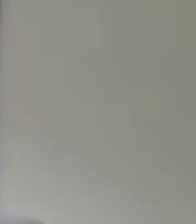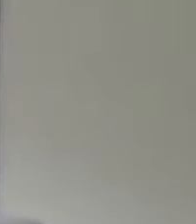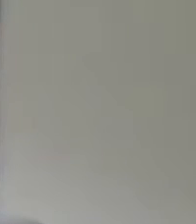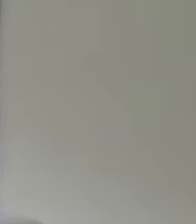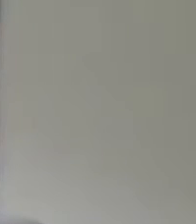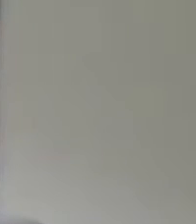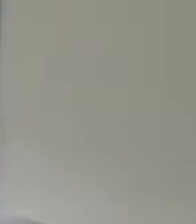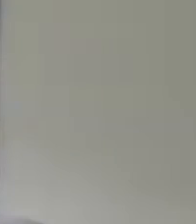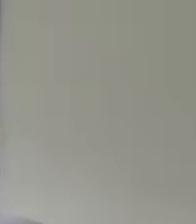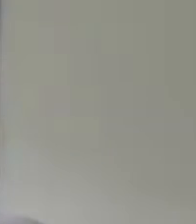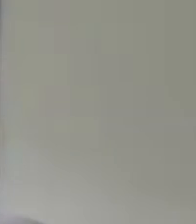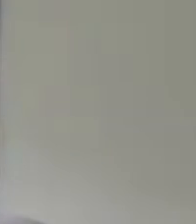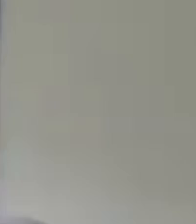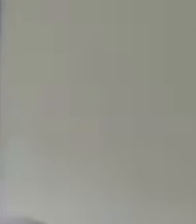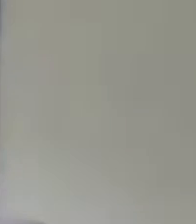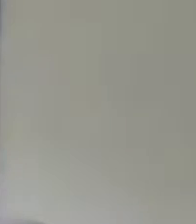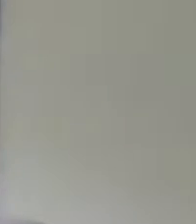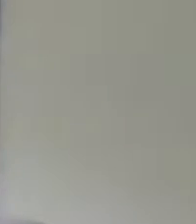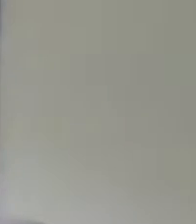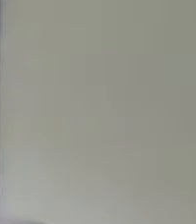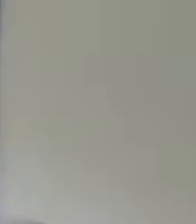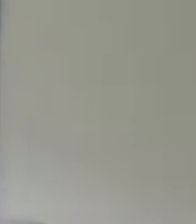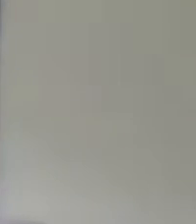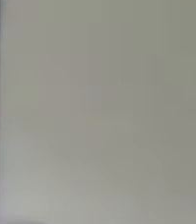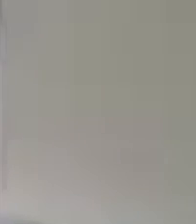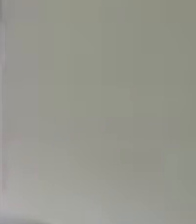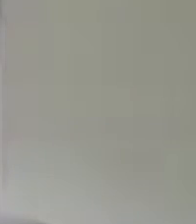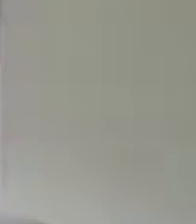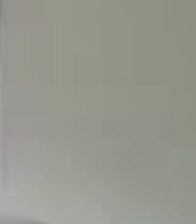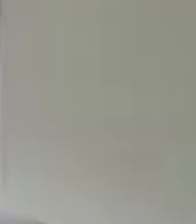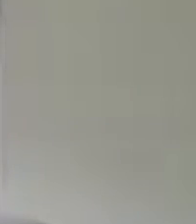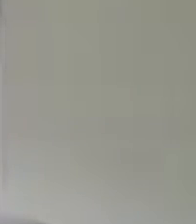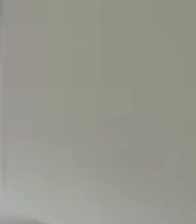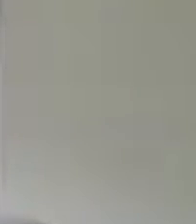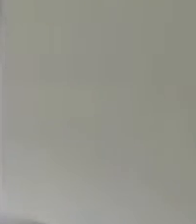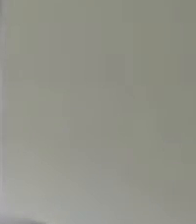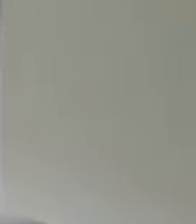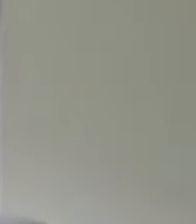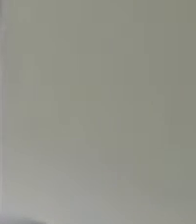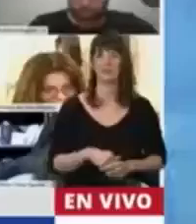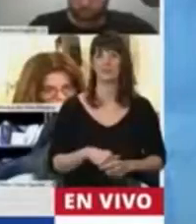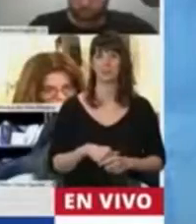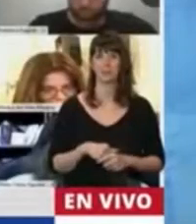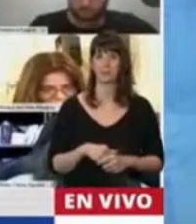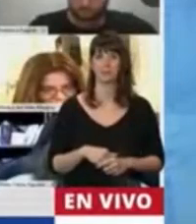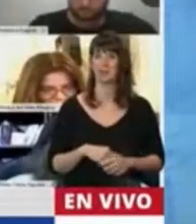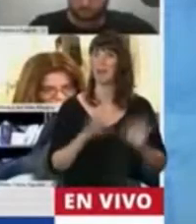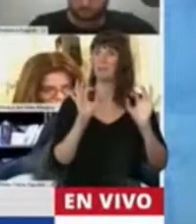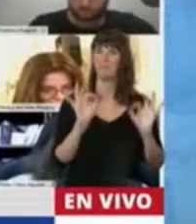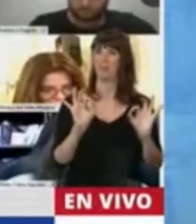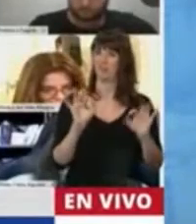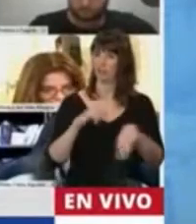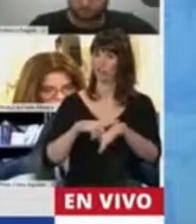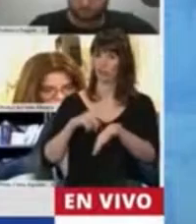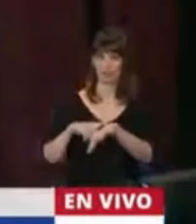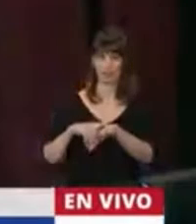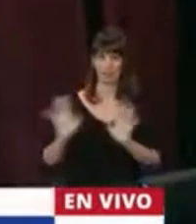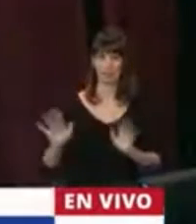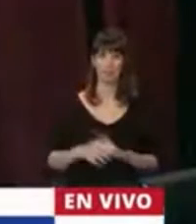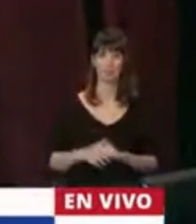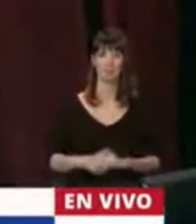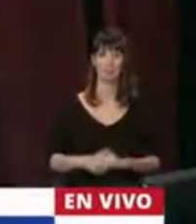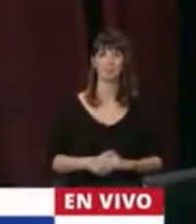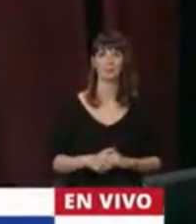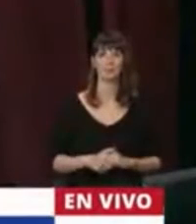rige plenamente. Viene a regular una modalidad diferente de prestación de servicio, que es a través de una computadora en